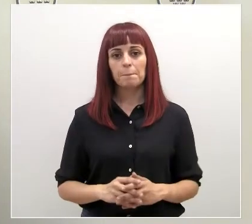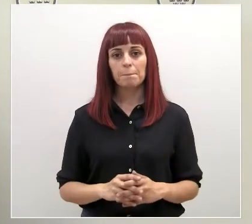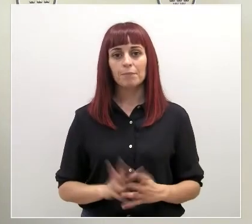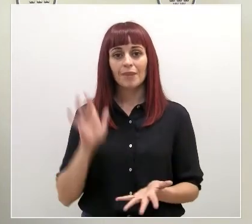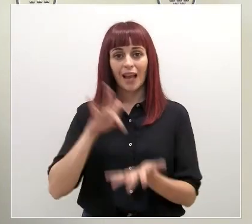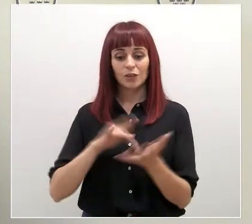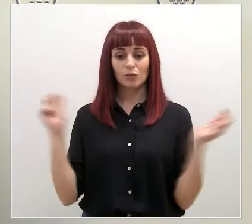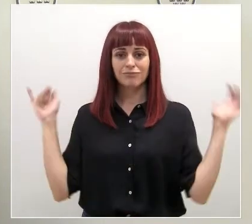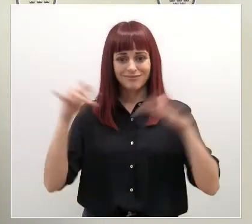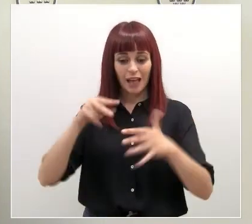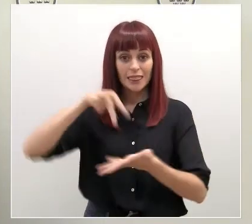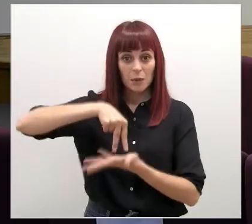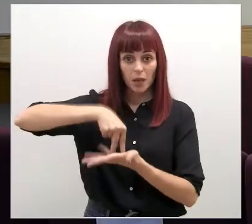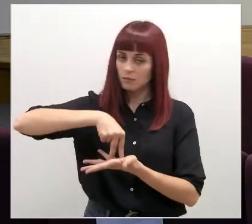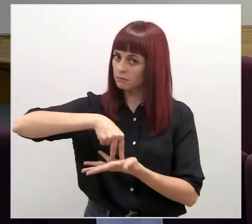ni cócteles de pie.